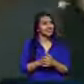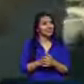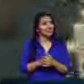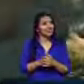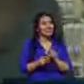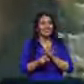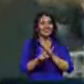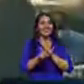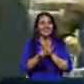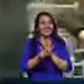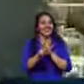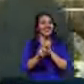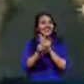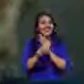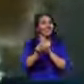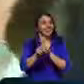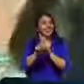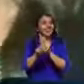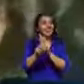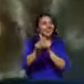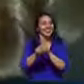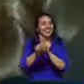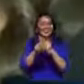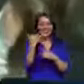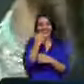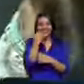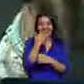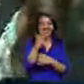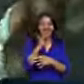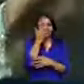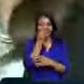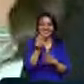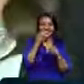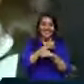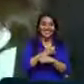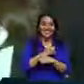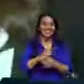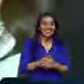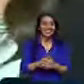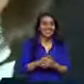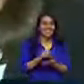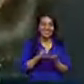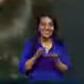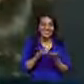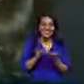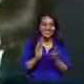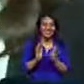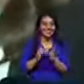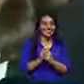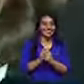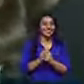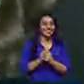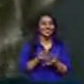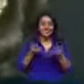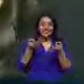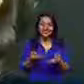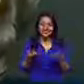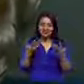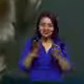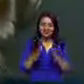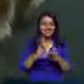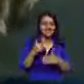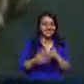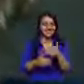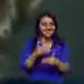que le estamos siguiendo. Sí, estamos aquí en vivo. Muy buenas noches. Coméntenos y más bien a ratificar este